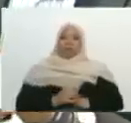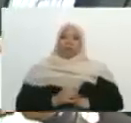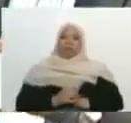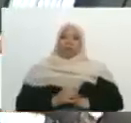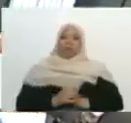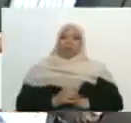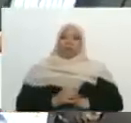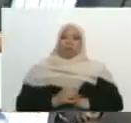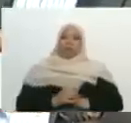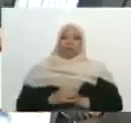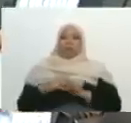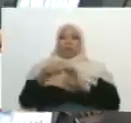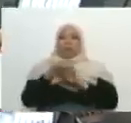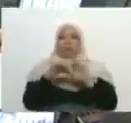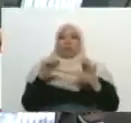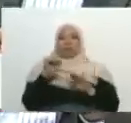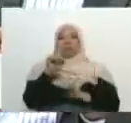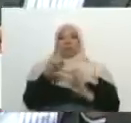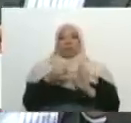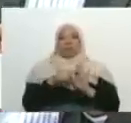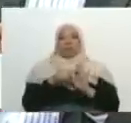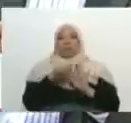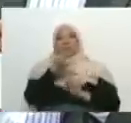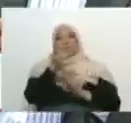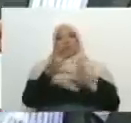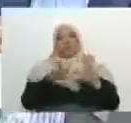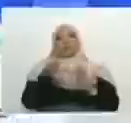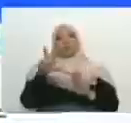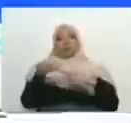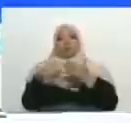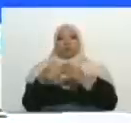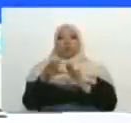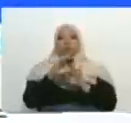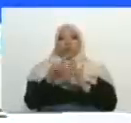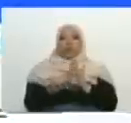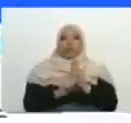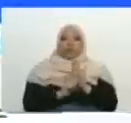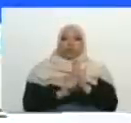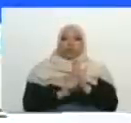Dice el artículo 138 de nuestra Constitución,